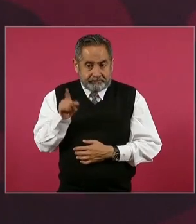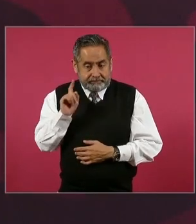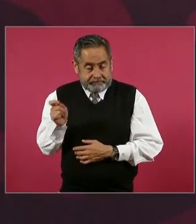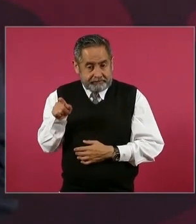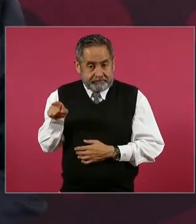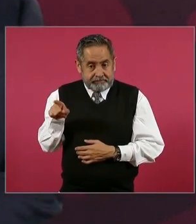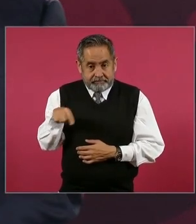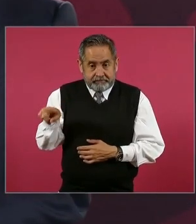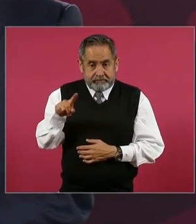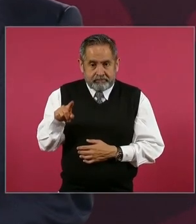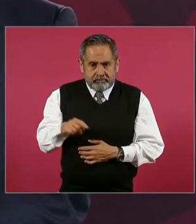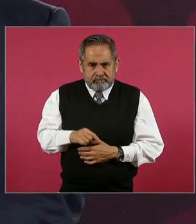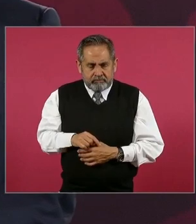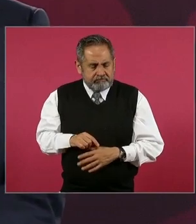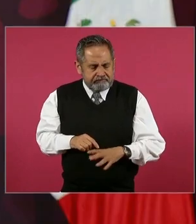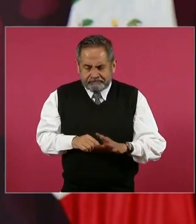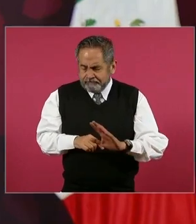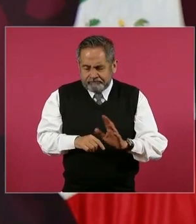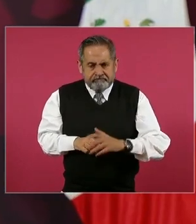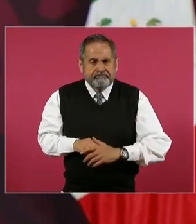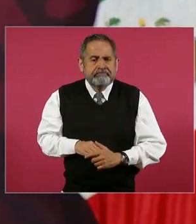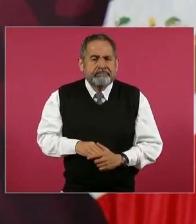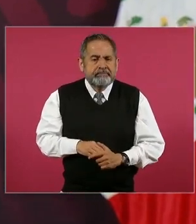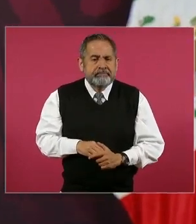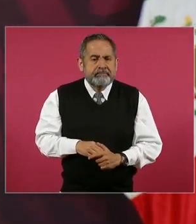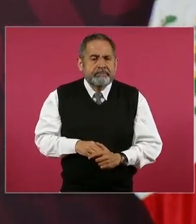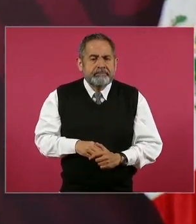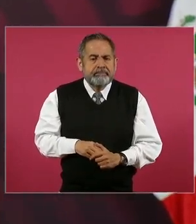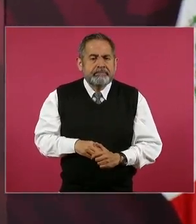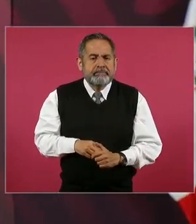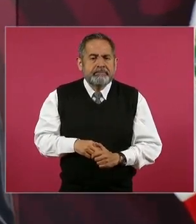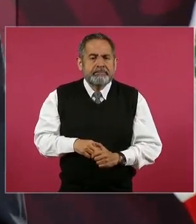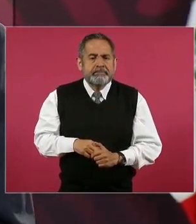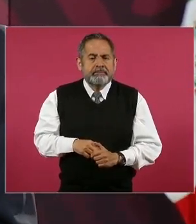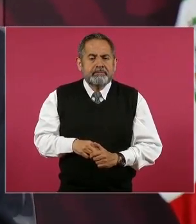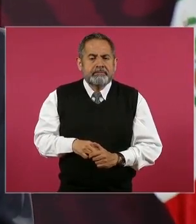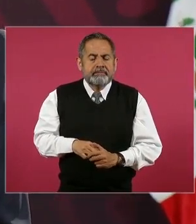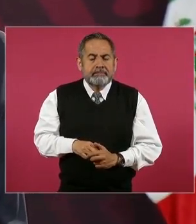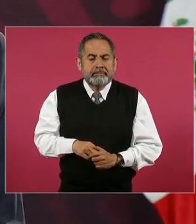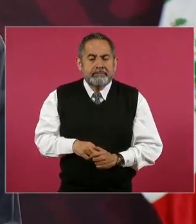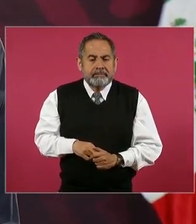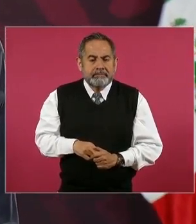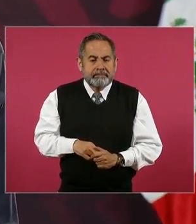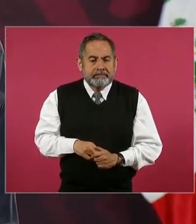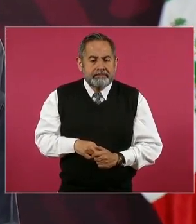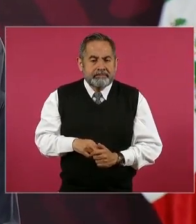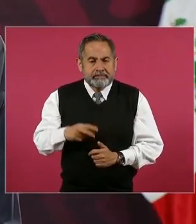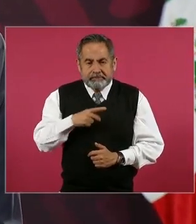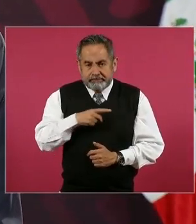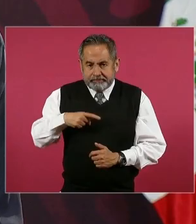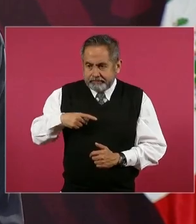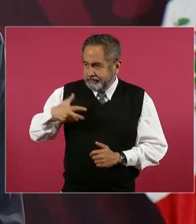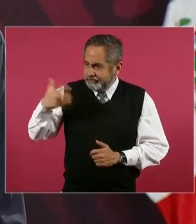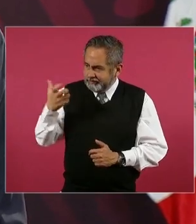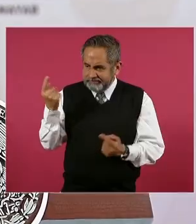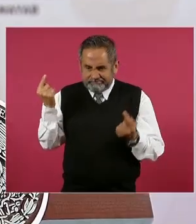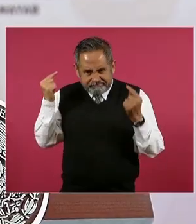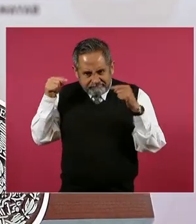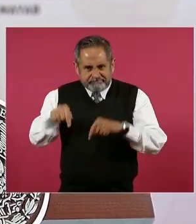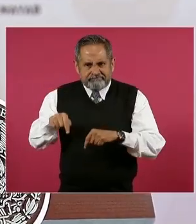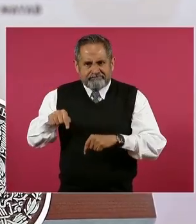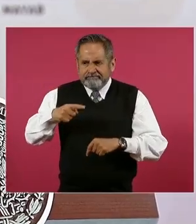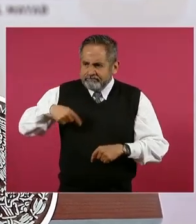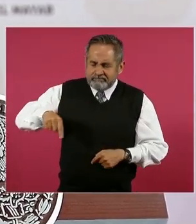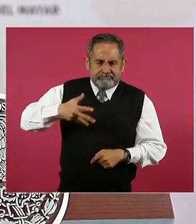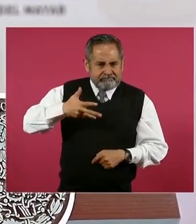este no no no no no no no no este tenemos que hacer el acto es un